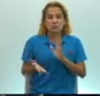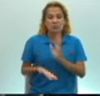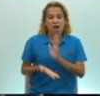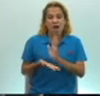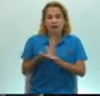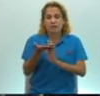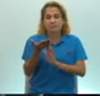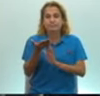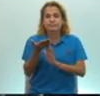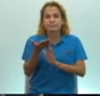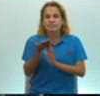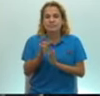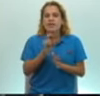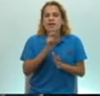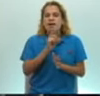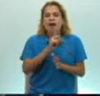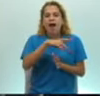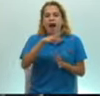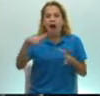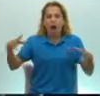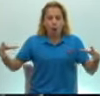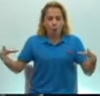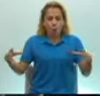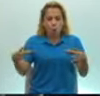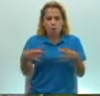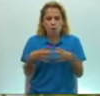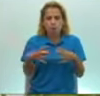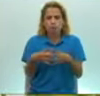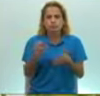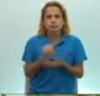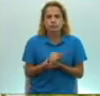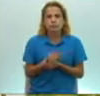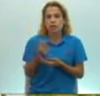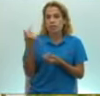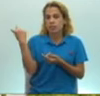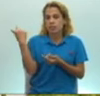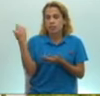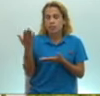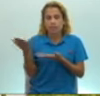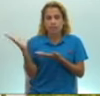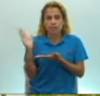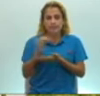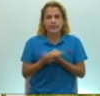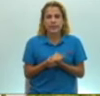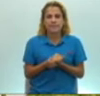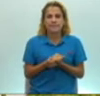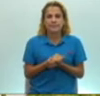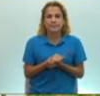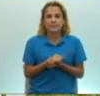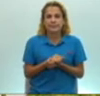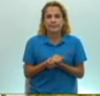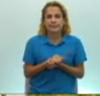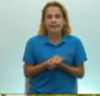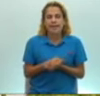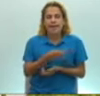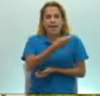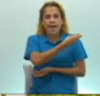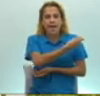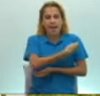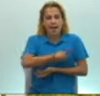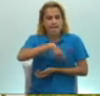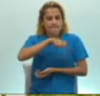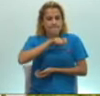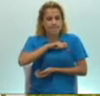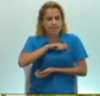Pero sin duda uno de los avances fundamentales de los romanos fue el acueducto. Claro, no como el que vemos hoy. Aquí detrás tenemos uno que se encuentra en